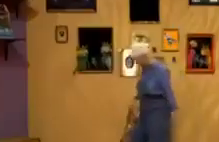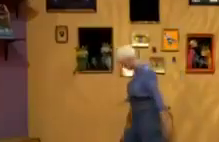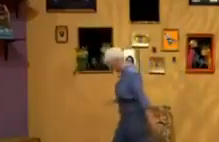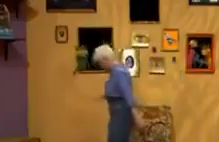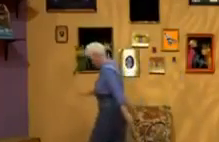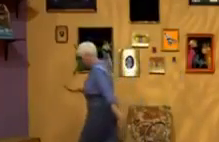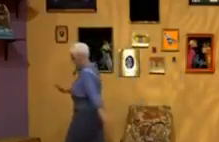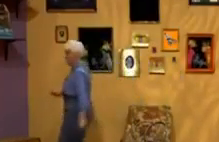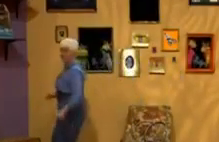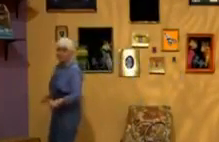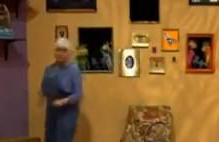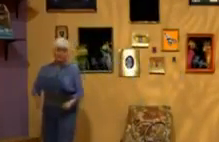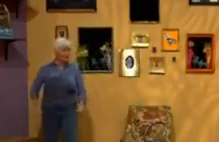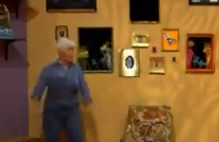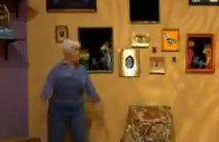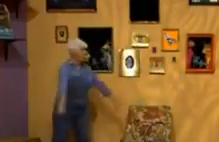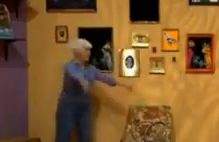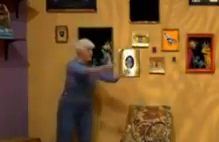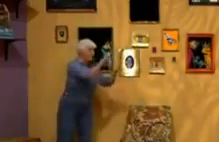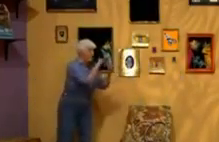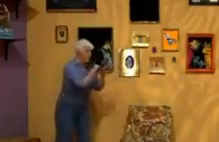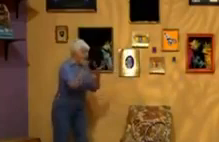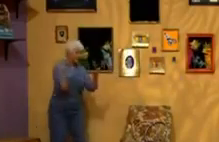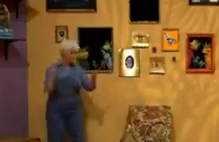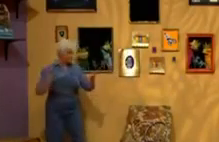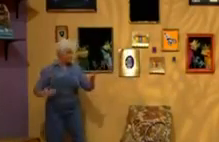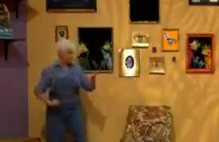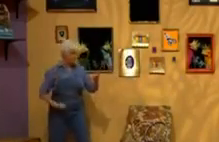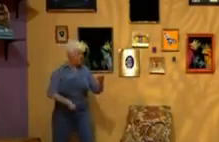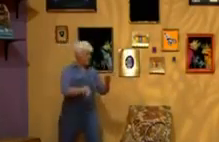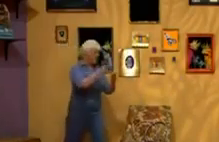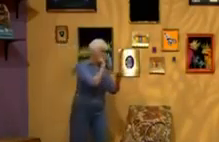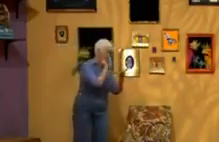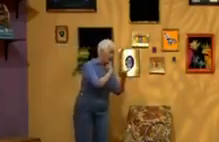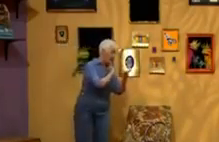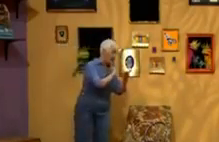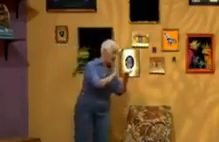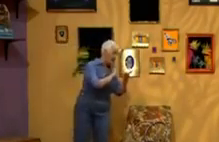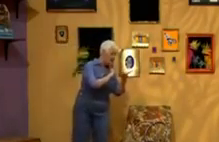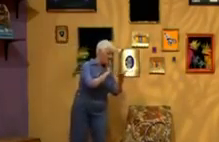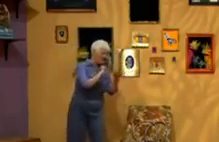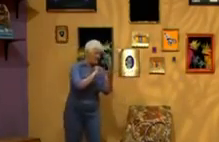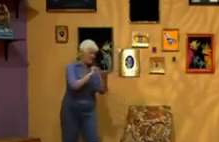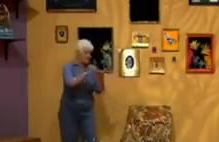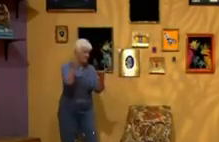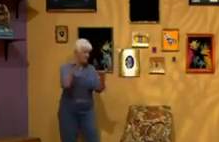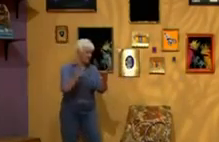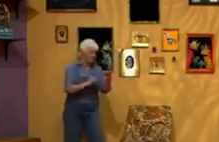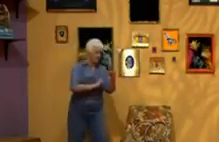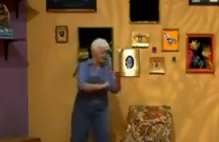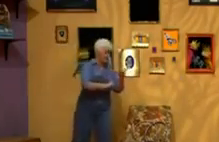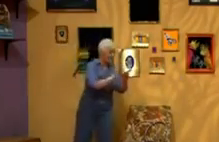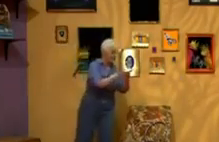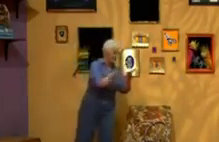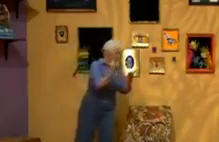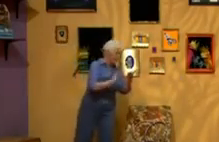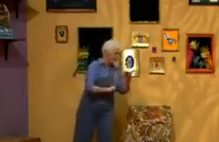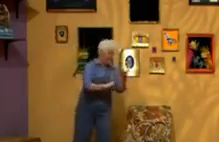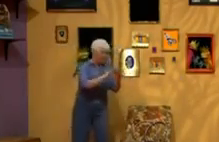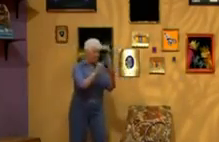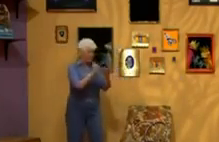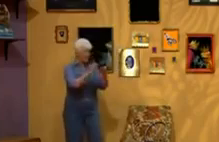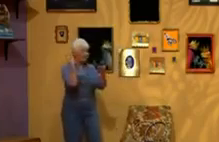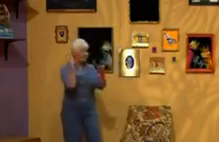preparados. El maestro decía... Príncipe Leopardo. Presente. Príncipe Lince. Presente. Príncipe